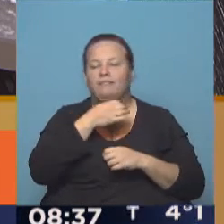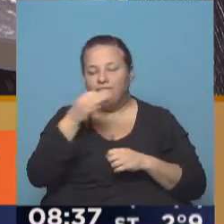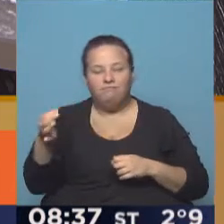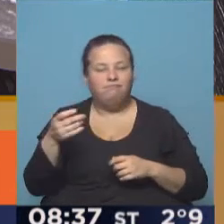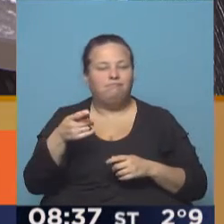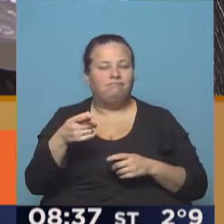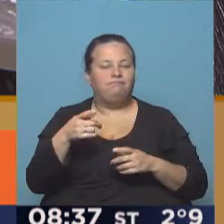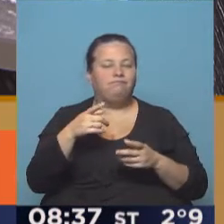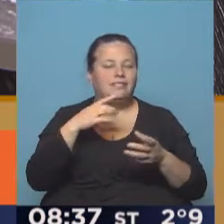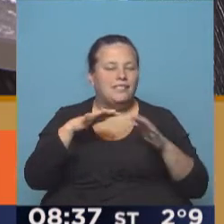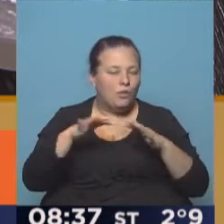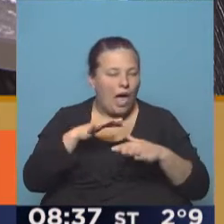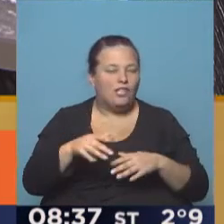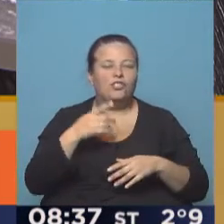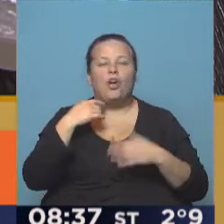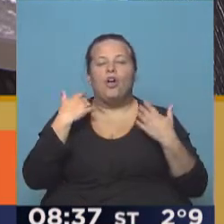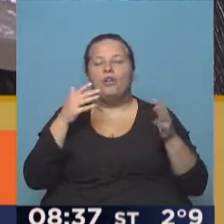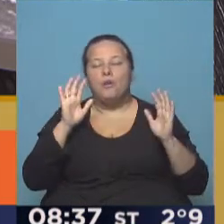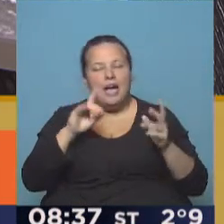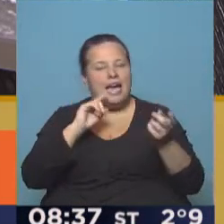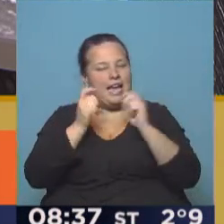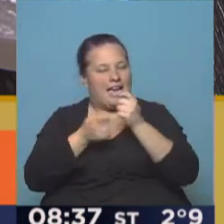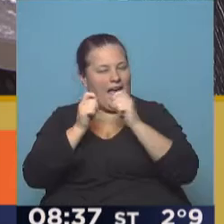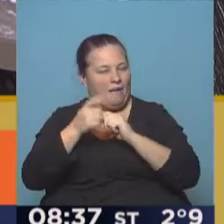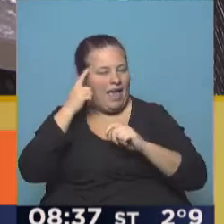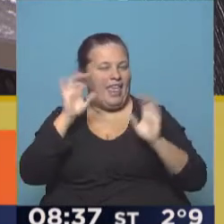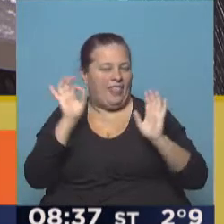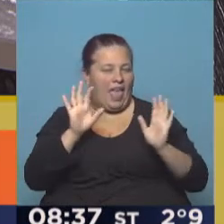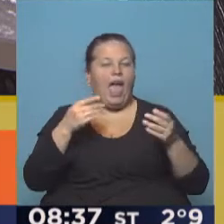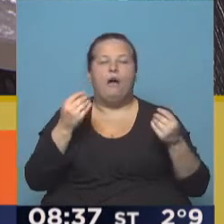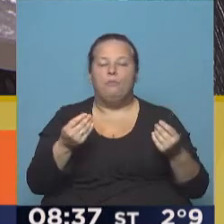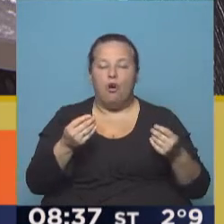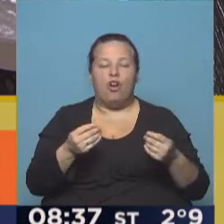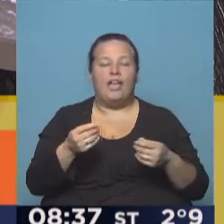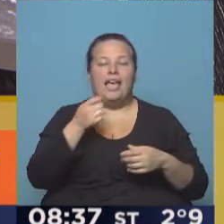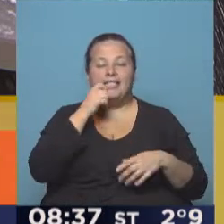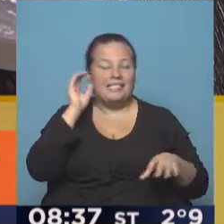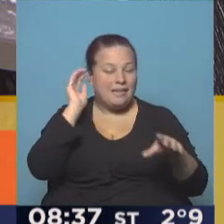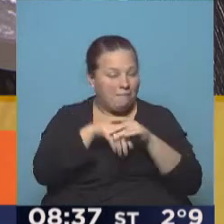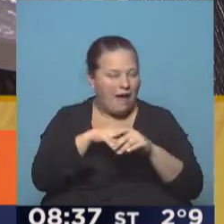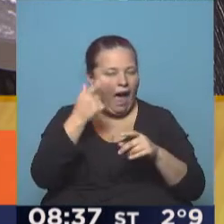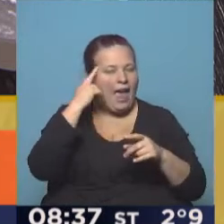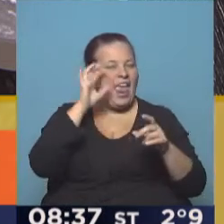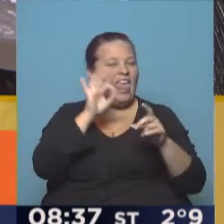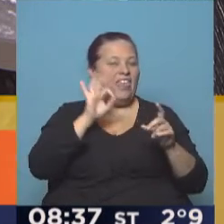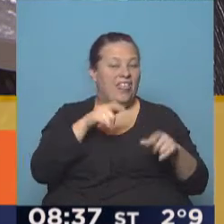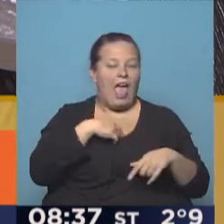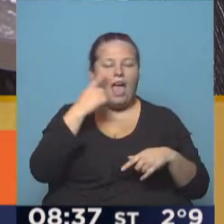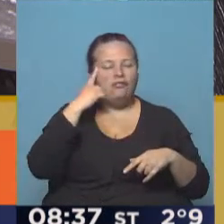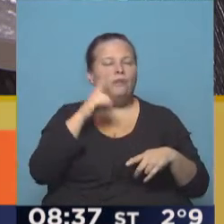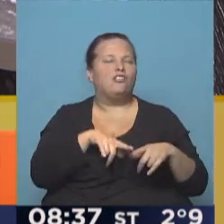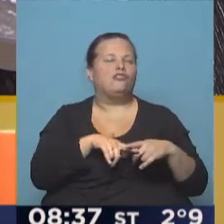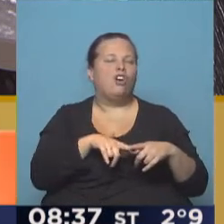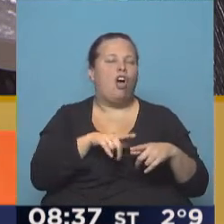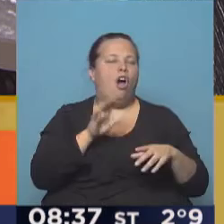algunas situaciones y poder ir modificando las hipótesis también, ¿no? Porque cuando nos metemos tenemos una hipótesis, que en este caso era